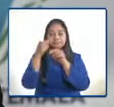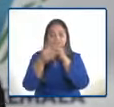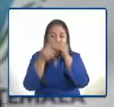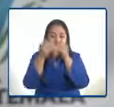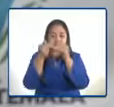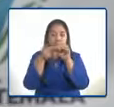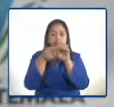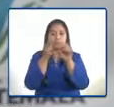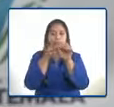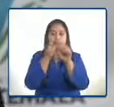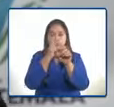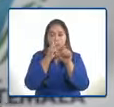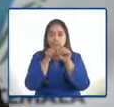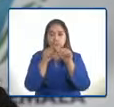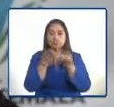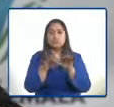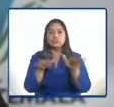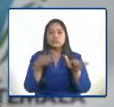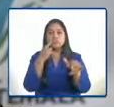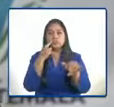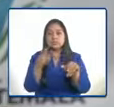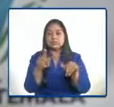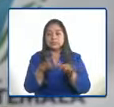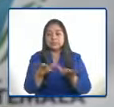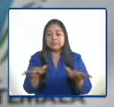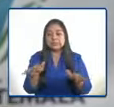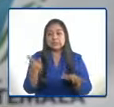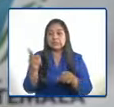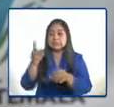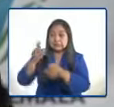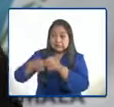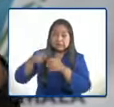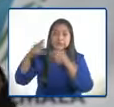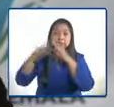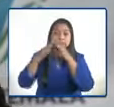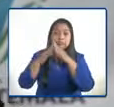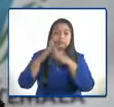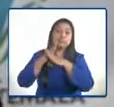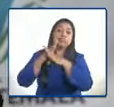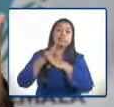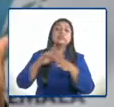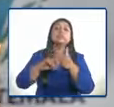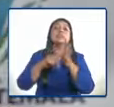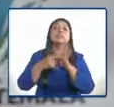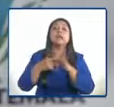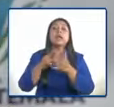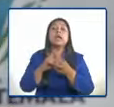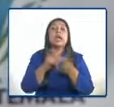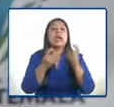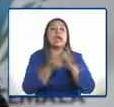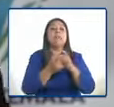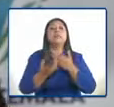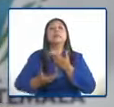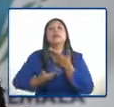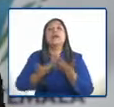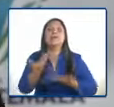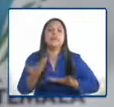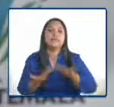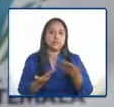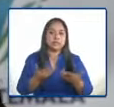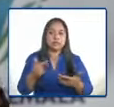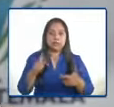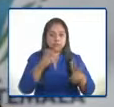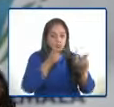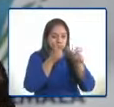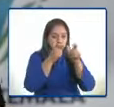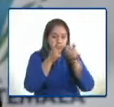los niños, niñas y adolescentes que están en las residencias de protección. ¿Qué significa? Que el trato cambió. Hemos tenido un control estricto,